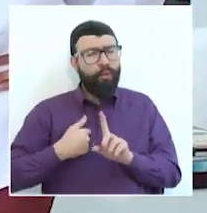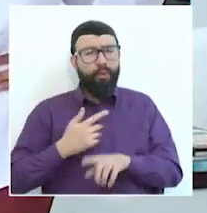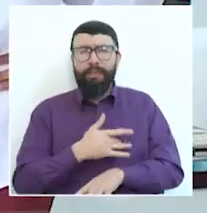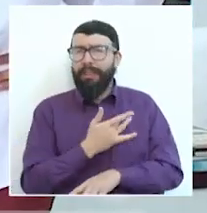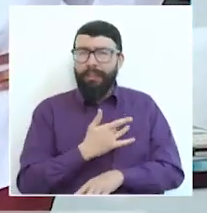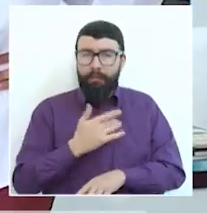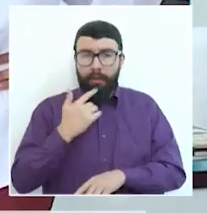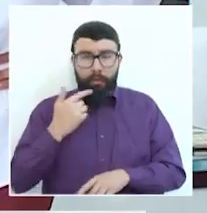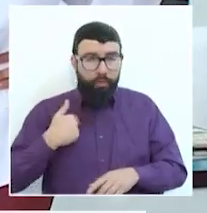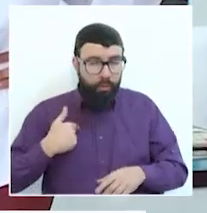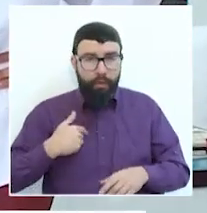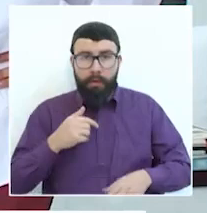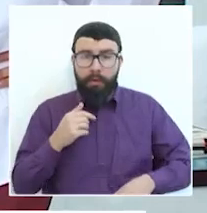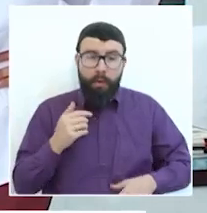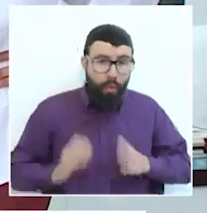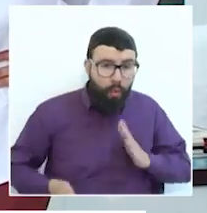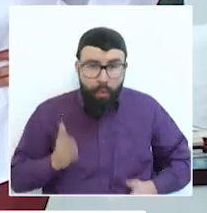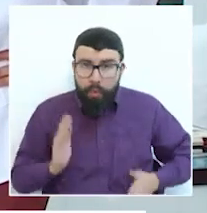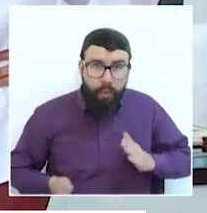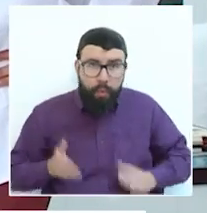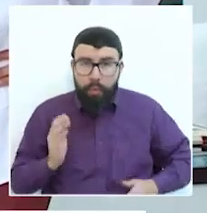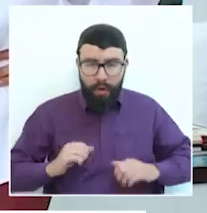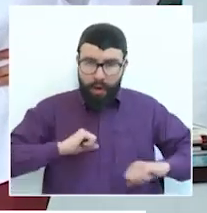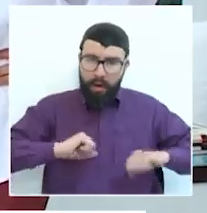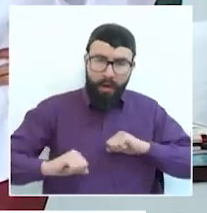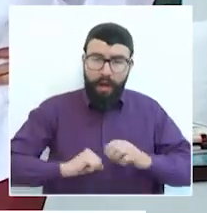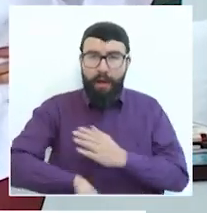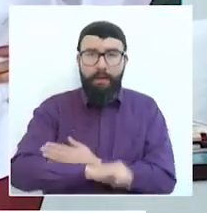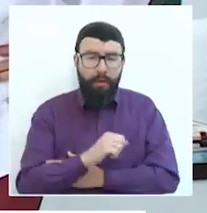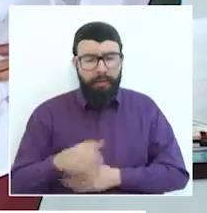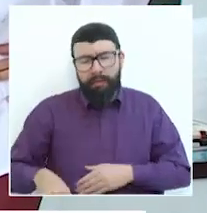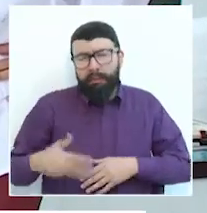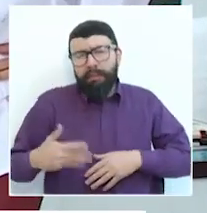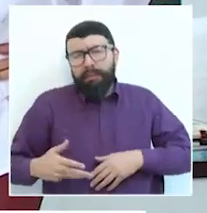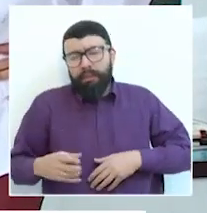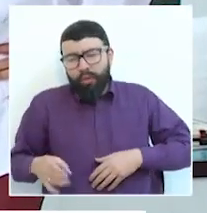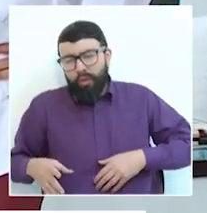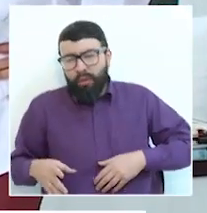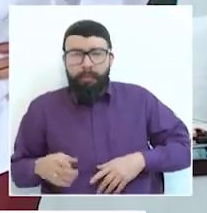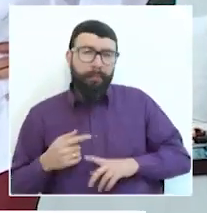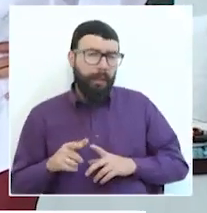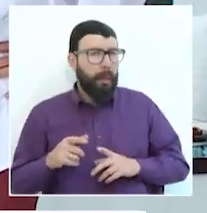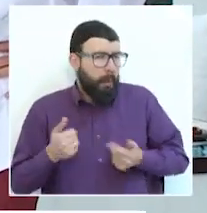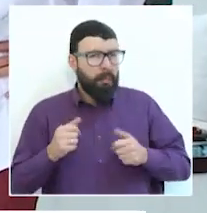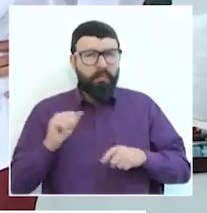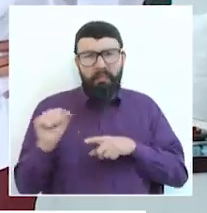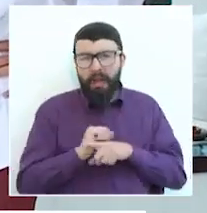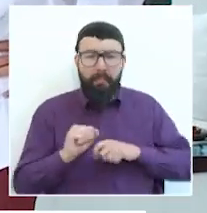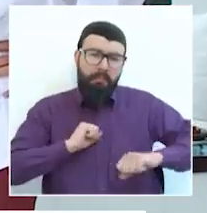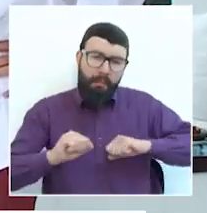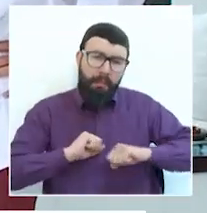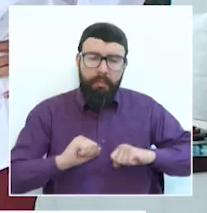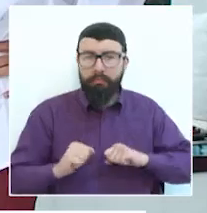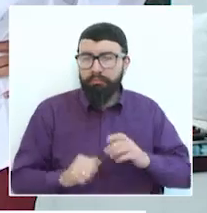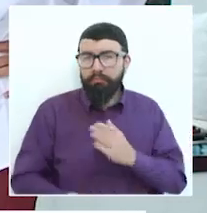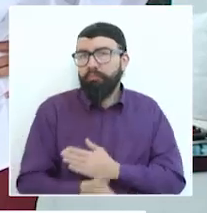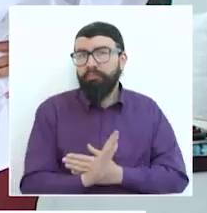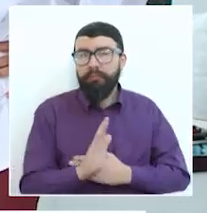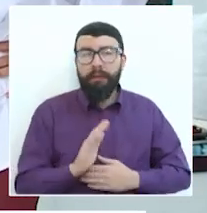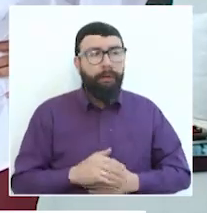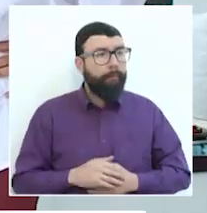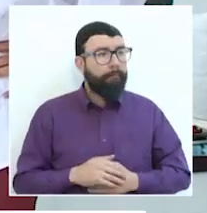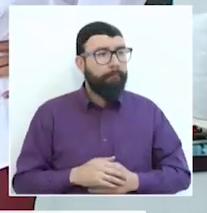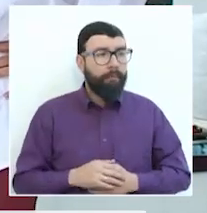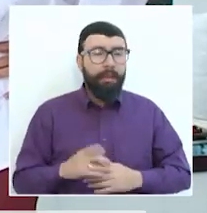cuando empiezo a jugar fútbol, ¿sí? Pero pues me permite desarrollarlo sin ningún problema, una molestia, exacto. Y bueno, y en este